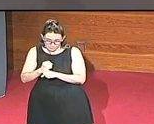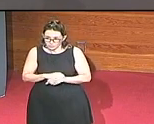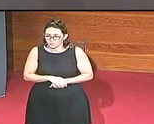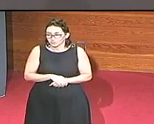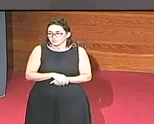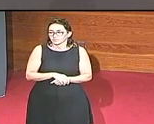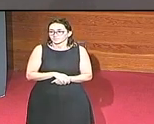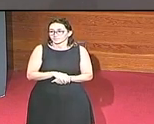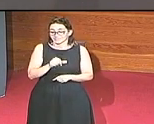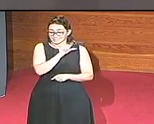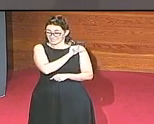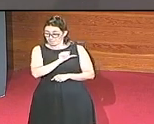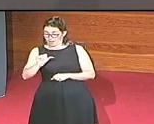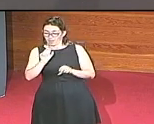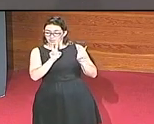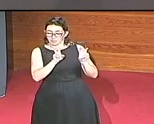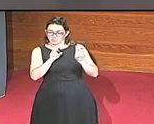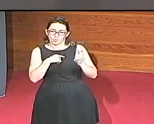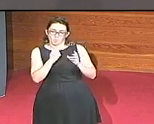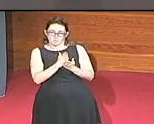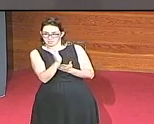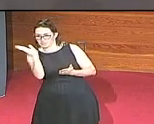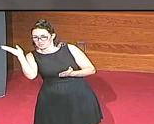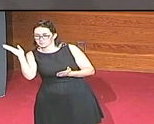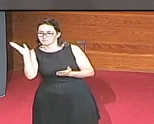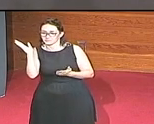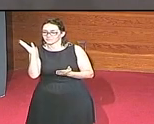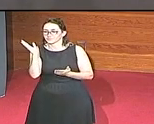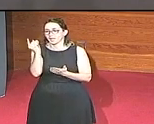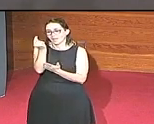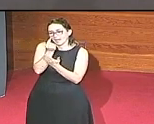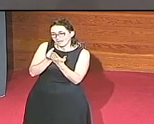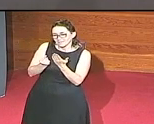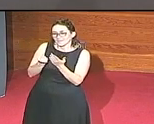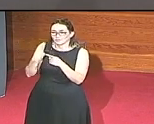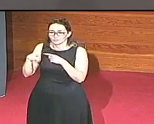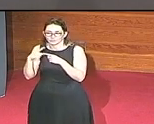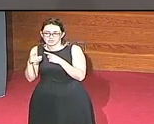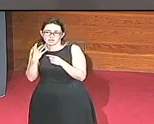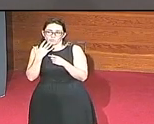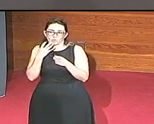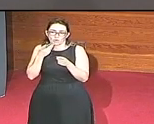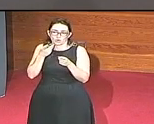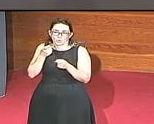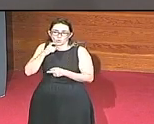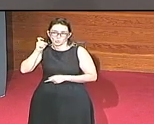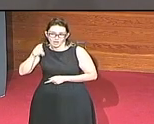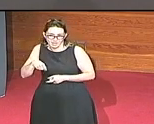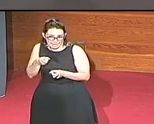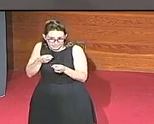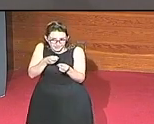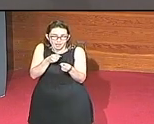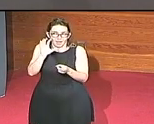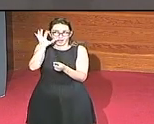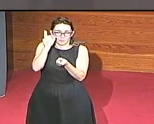temática de esta semana no os voy a enseñar algún gráfico que hemos hecho de la red ucraniana del cambio climático pero bueno voy a ir un poco por un tema